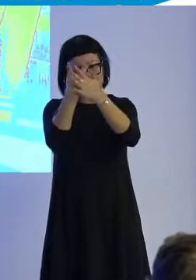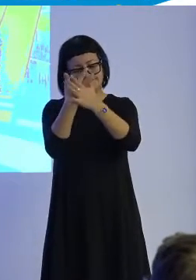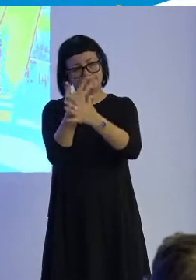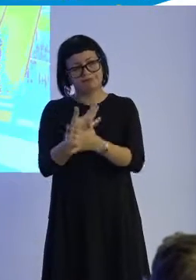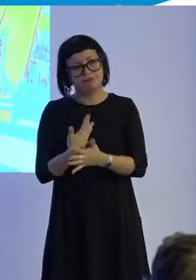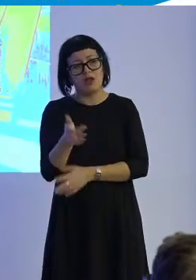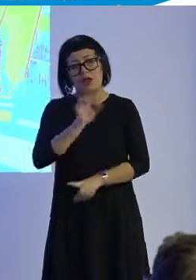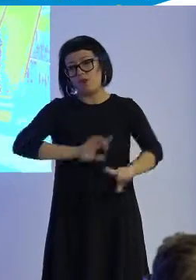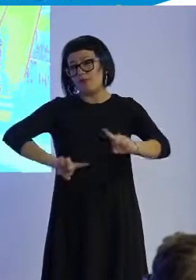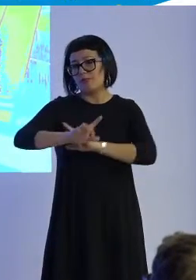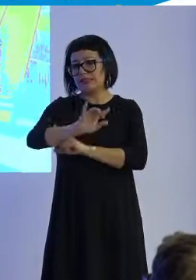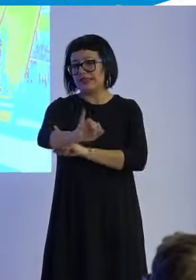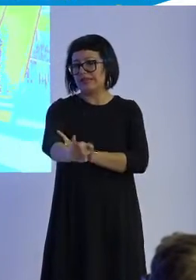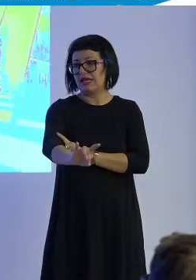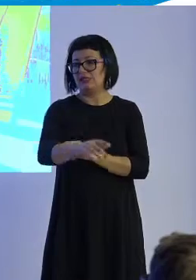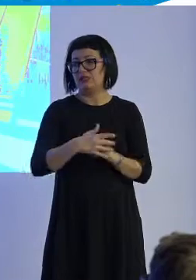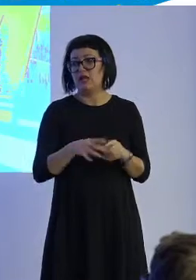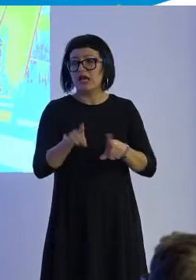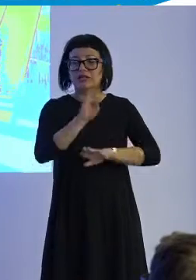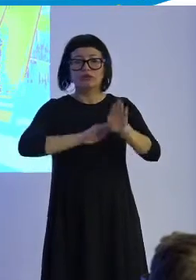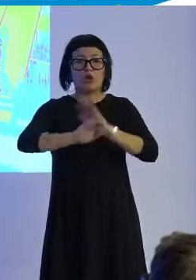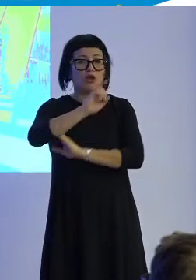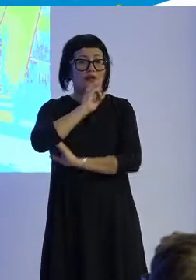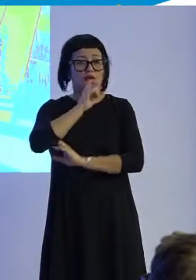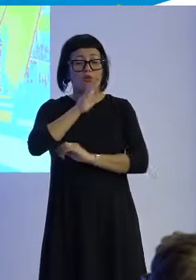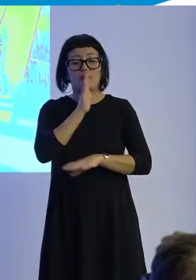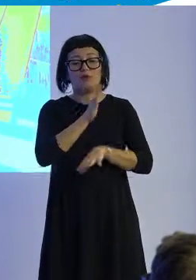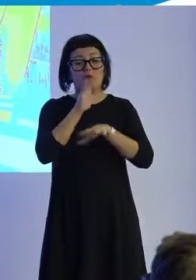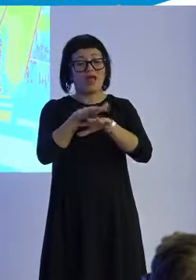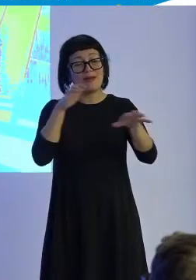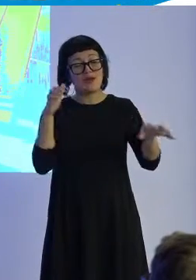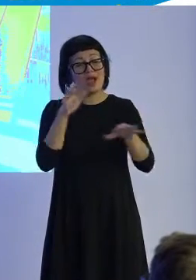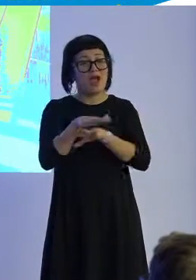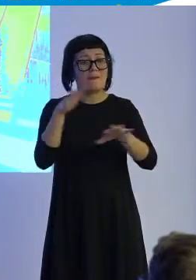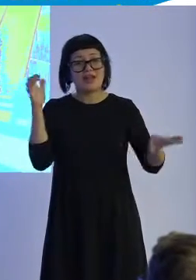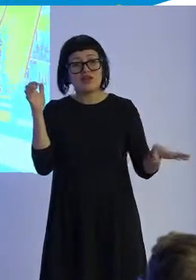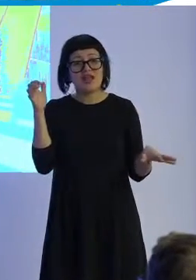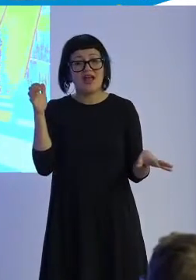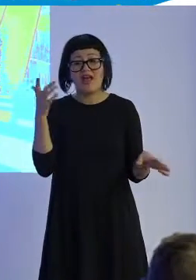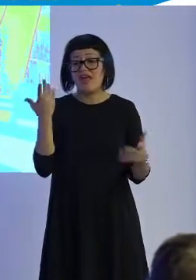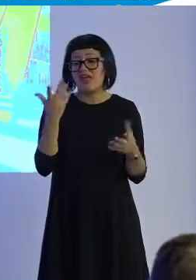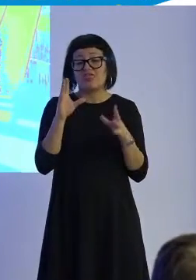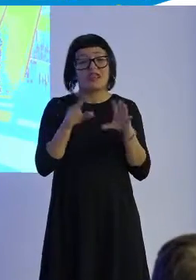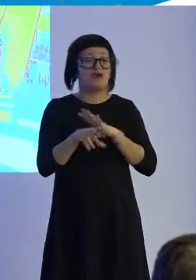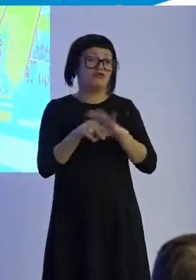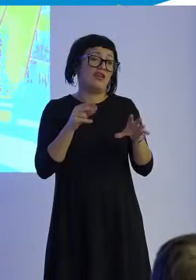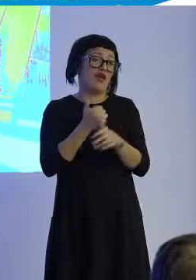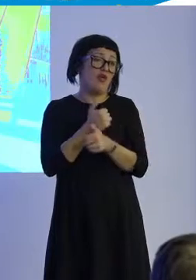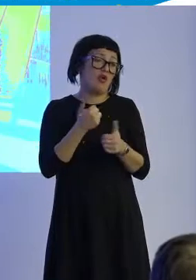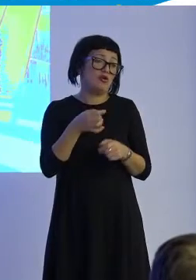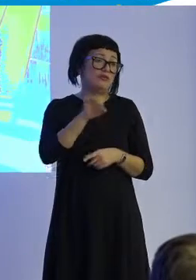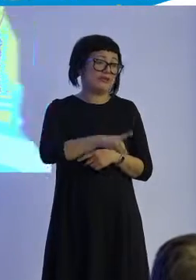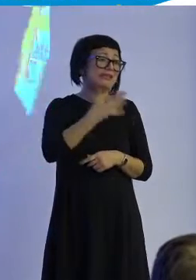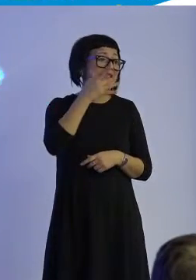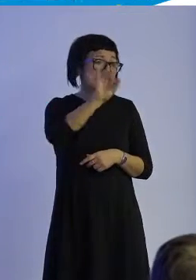las distintas problemáticas que hay y cómo se pueden solucionar. Porque la mayoría de los videojuegos realmente sí que